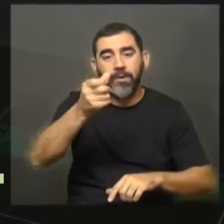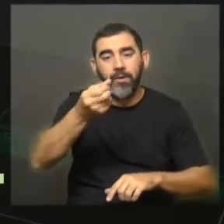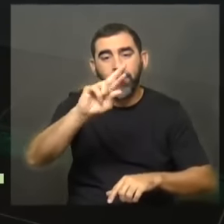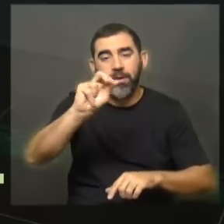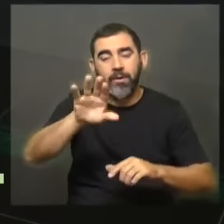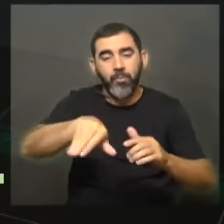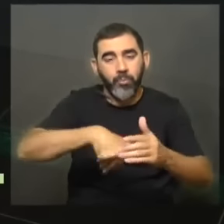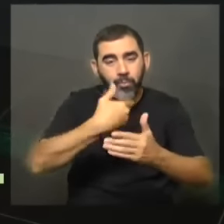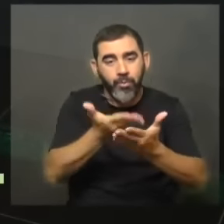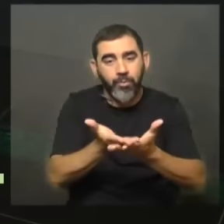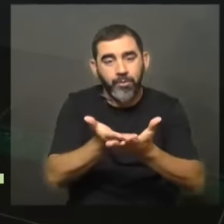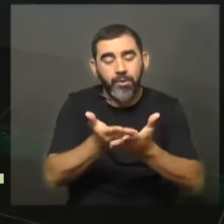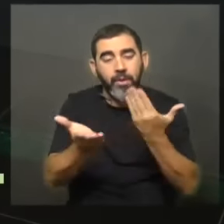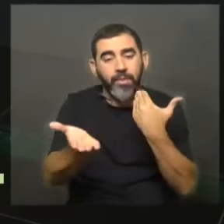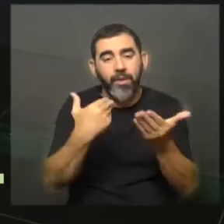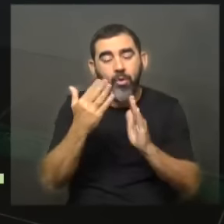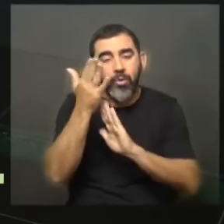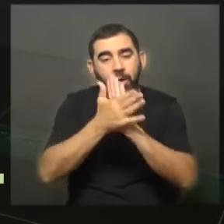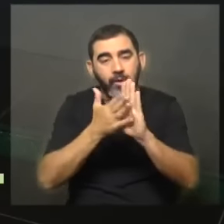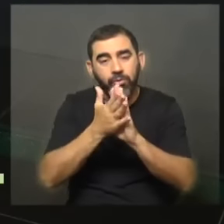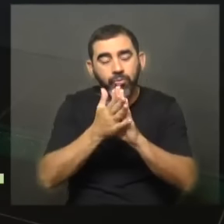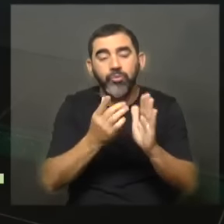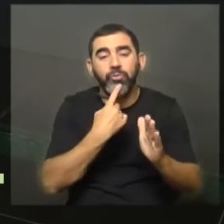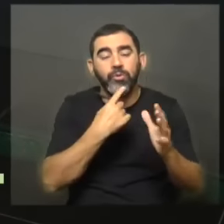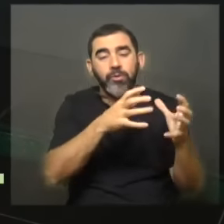propuso Llamar a un diálogo nacional